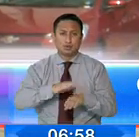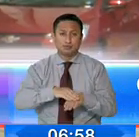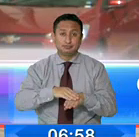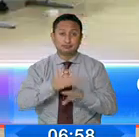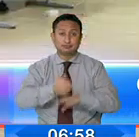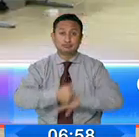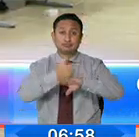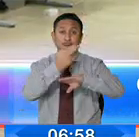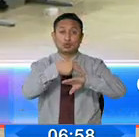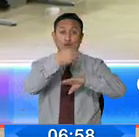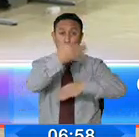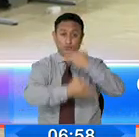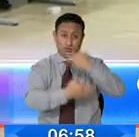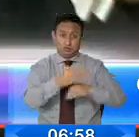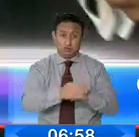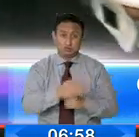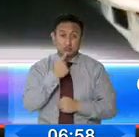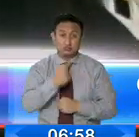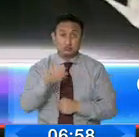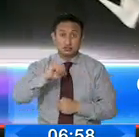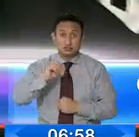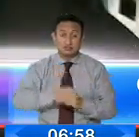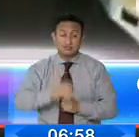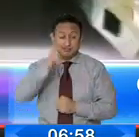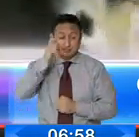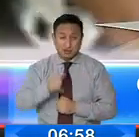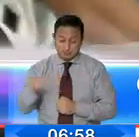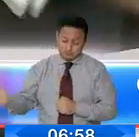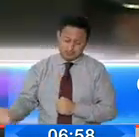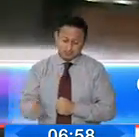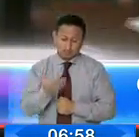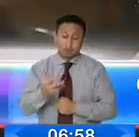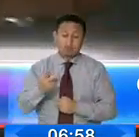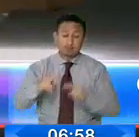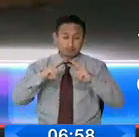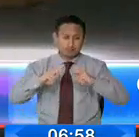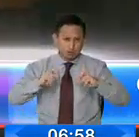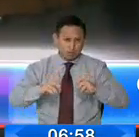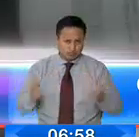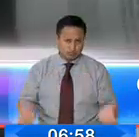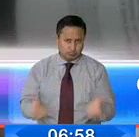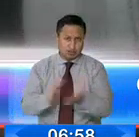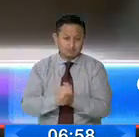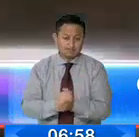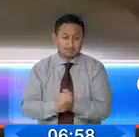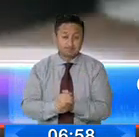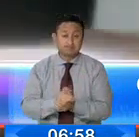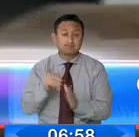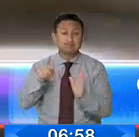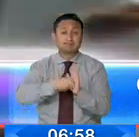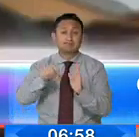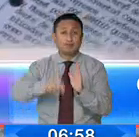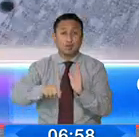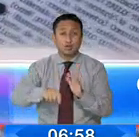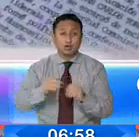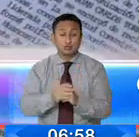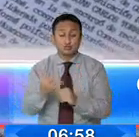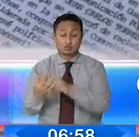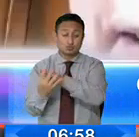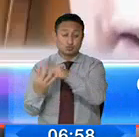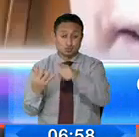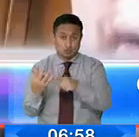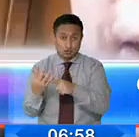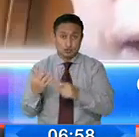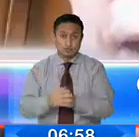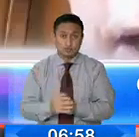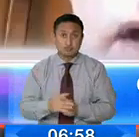Corte Nacional de Justicia diera luz verde a la Fiscalía para que los investigue. Ante esto, el abogado de los consejeros Verde Soto